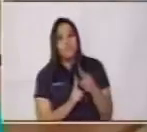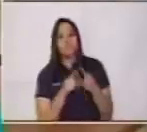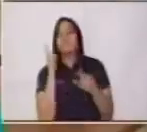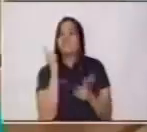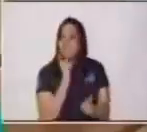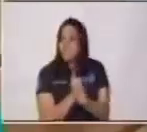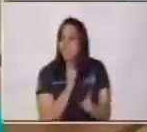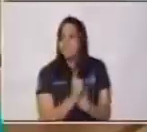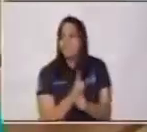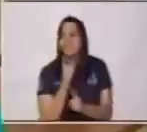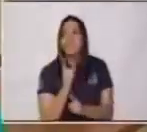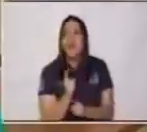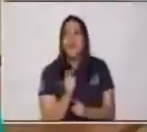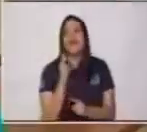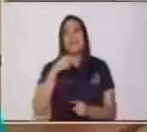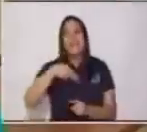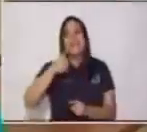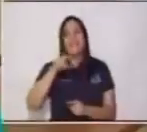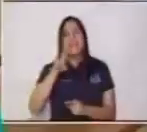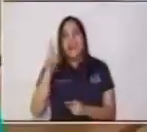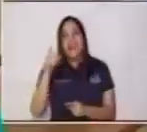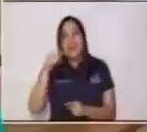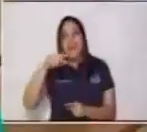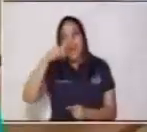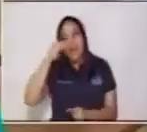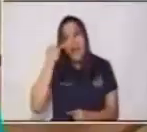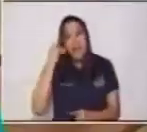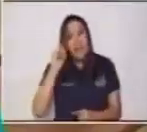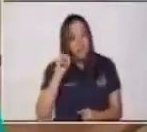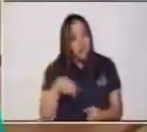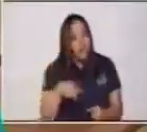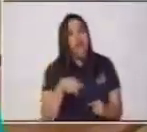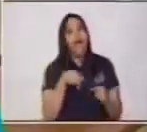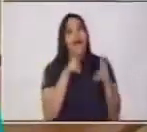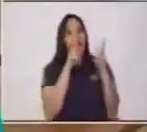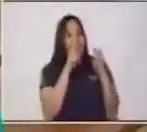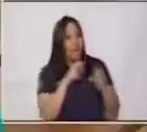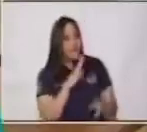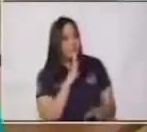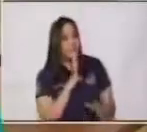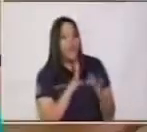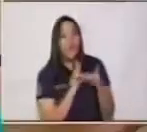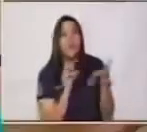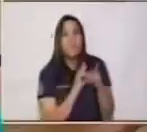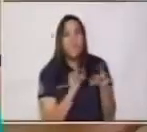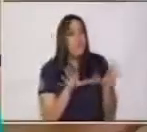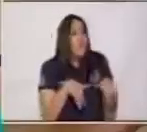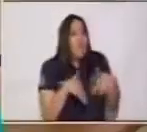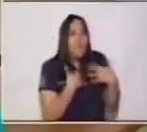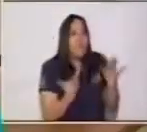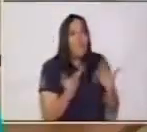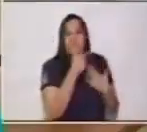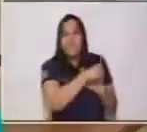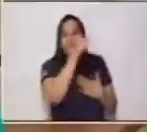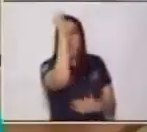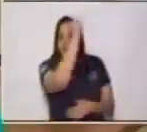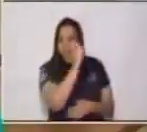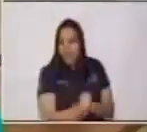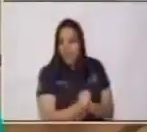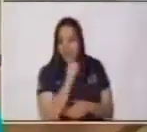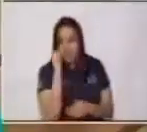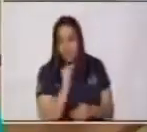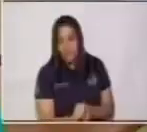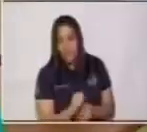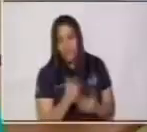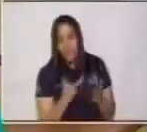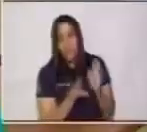Correcto, es del género narrativo. ¿Por qué? Nos está relatando acerca de lo que le sucedió al rayo. Nos